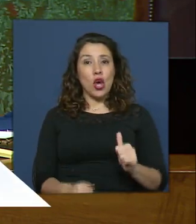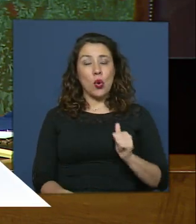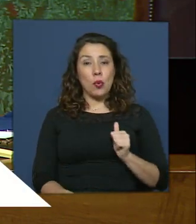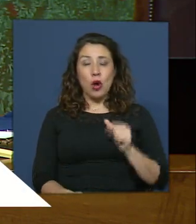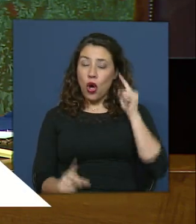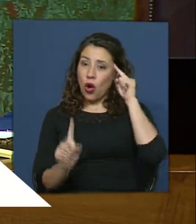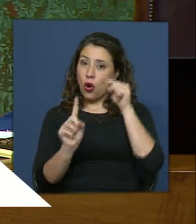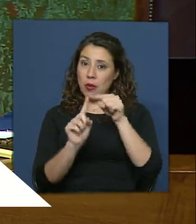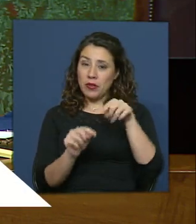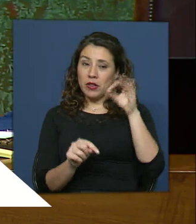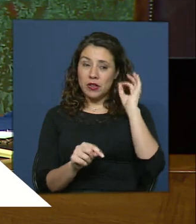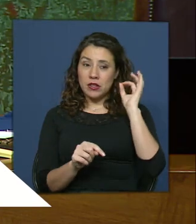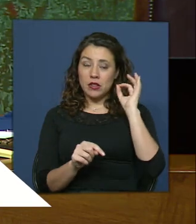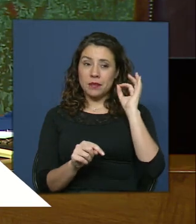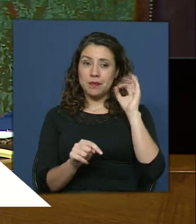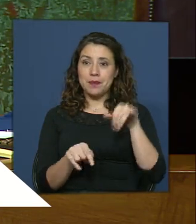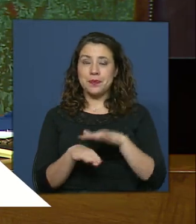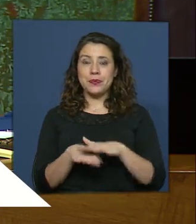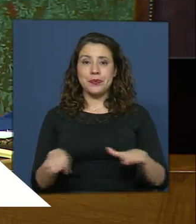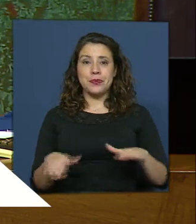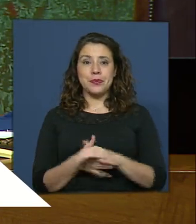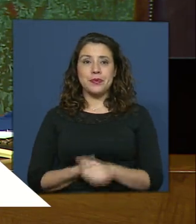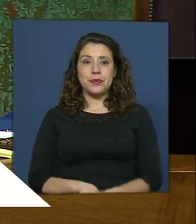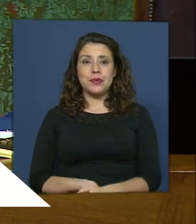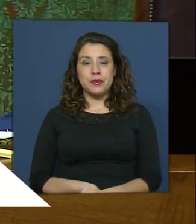cumplido el objeto de esta sesión, esta se levanta.